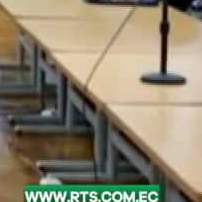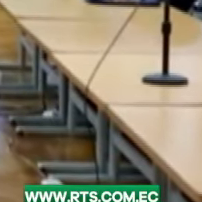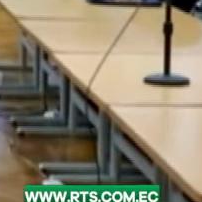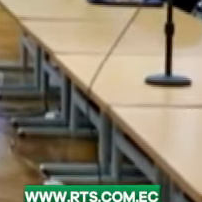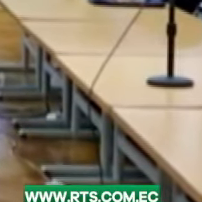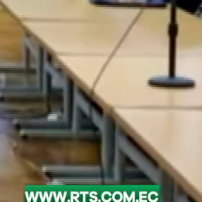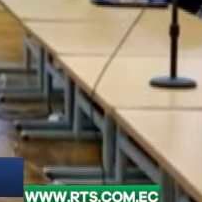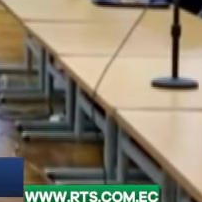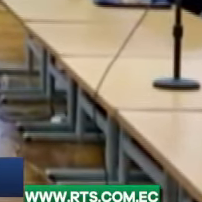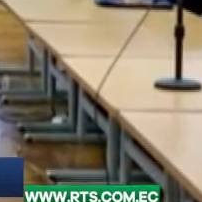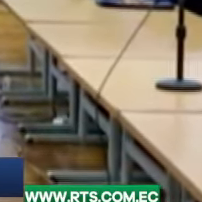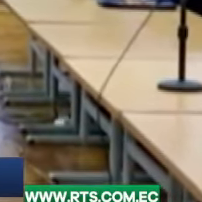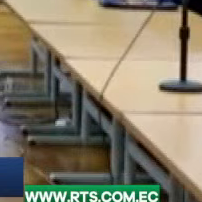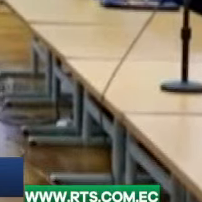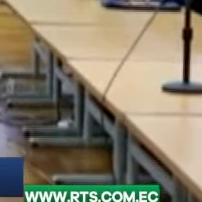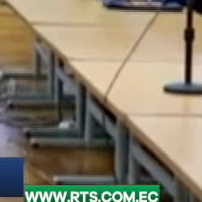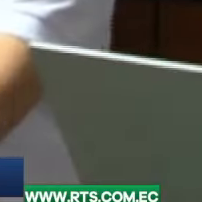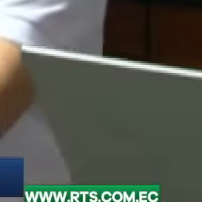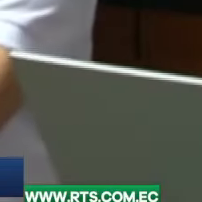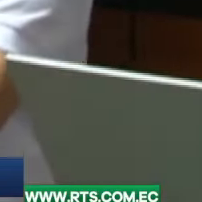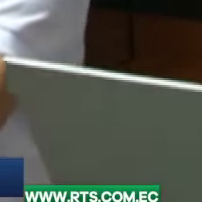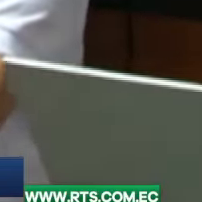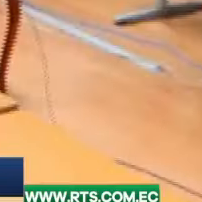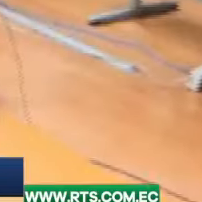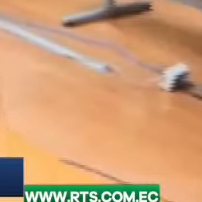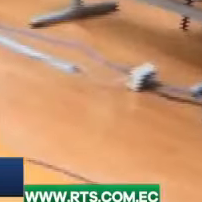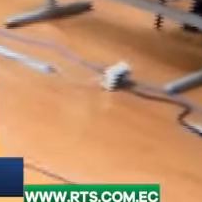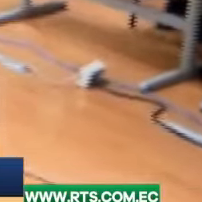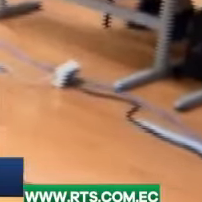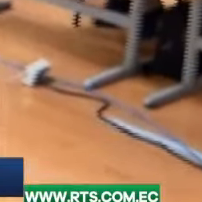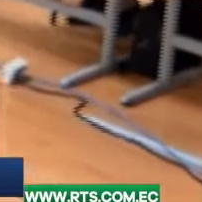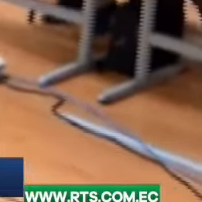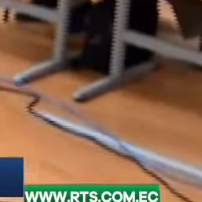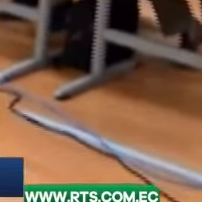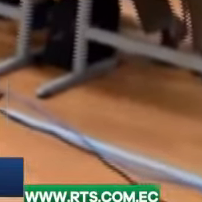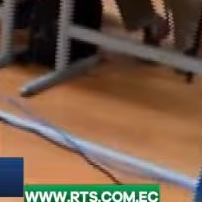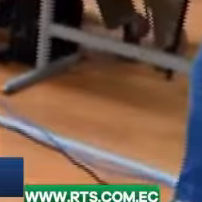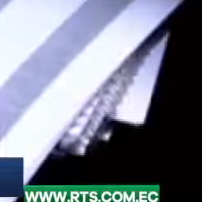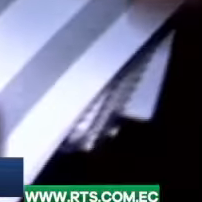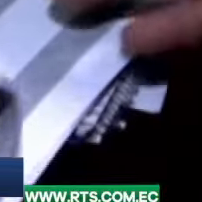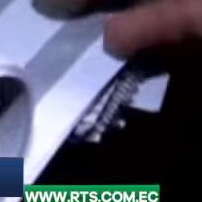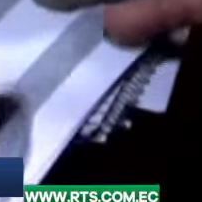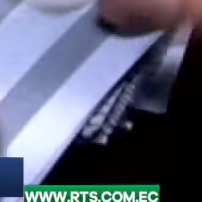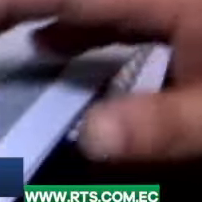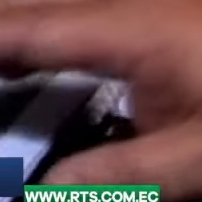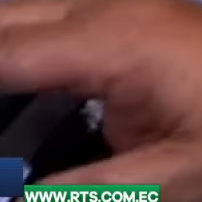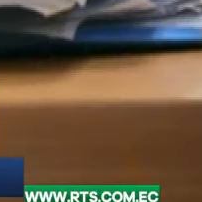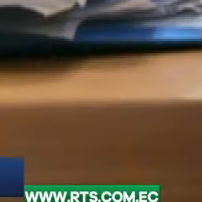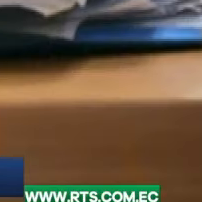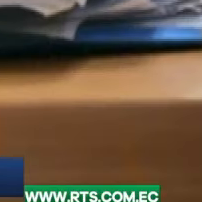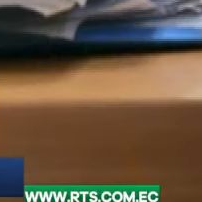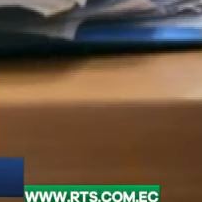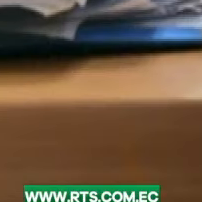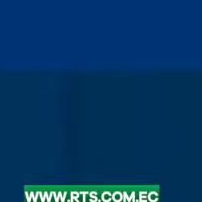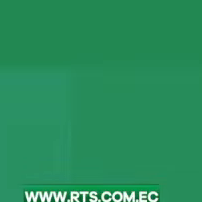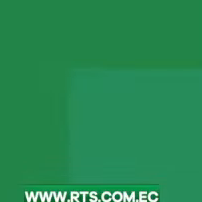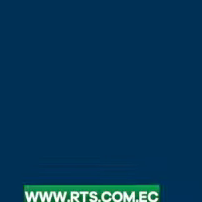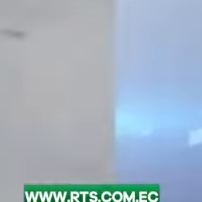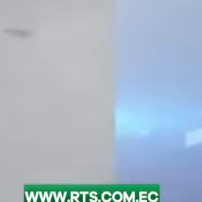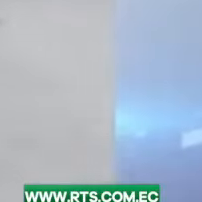Juez Julio Inga decidió llamar a juicio a Wilman Terán y a otros investigados dentro del caso Obstrucción de la Justicia.